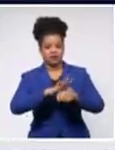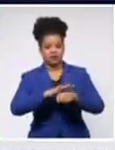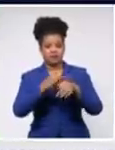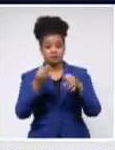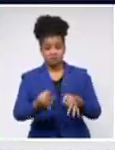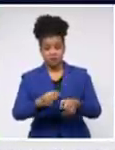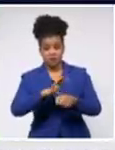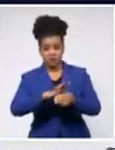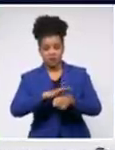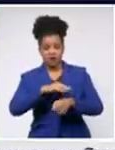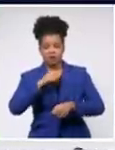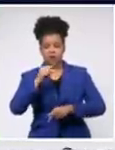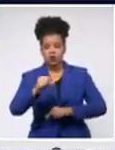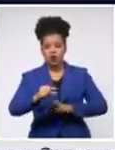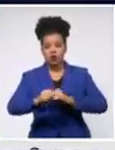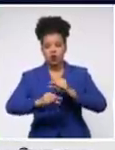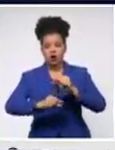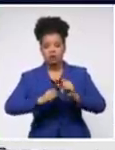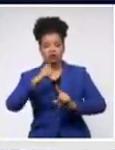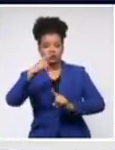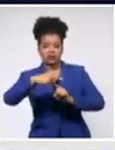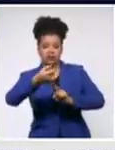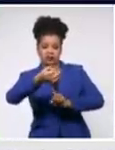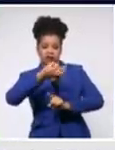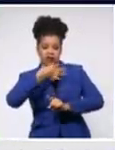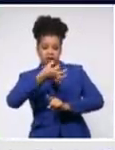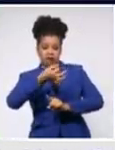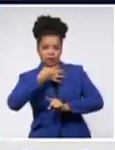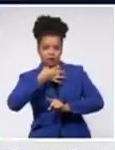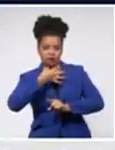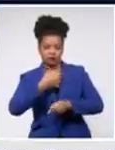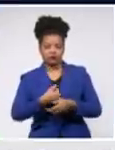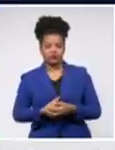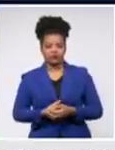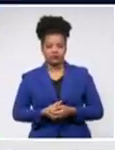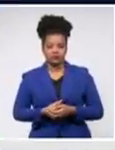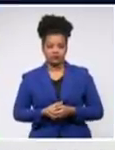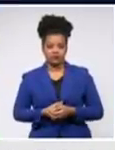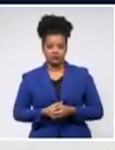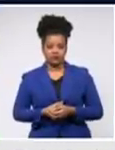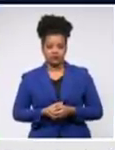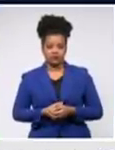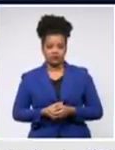venía recibiendo un tratamiento y